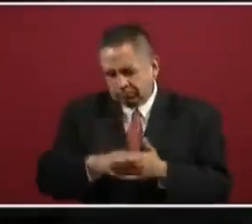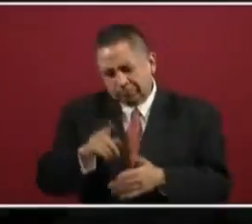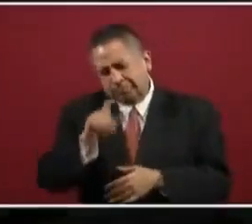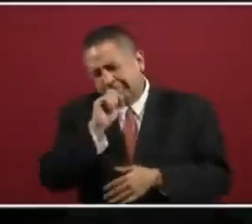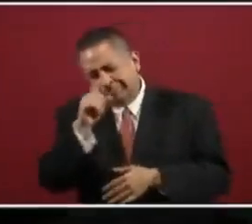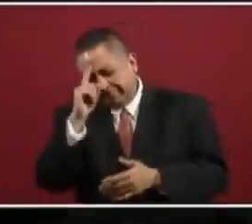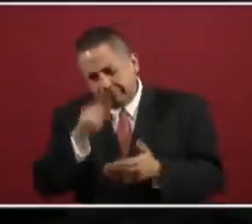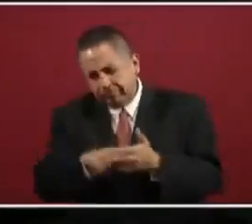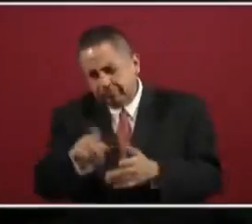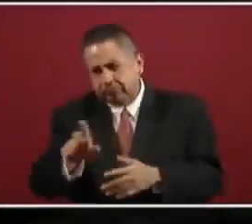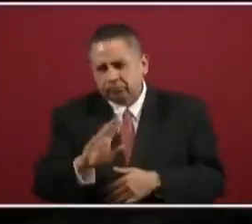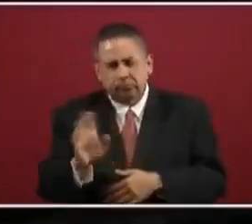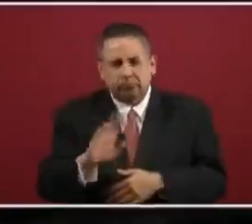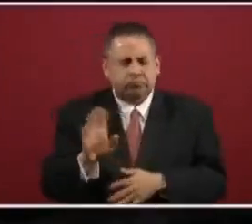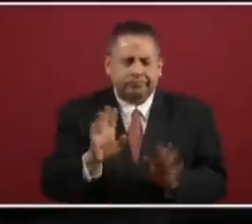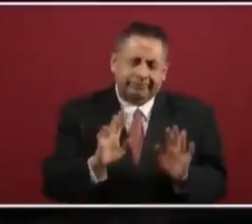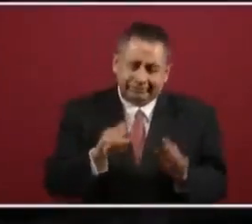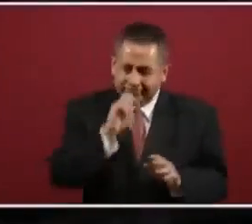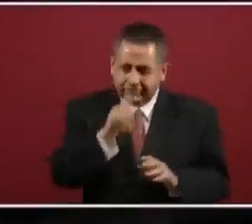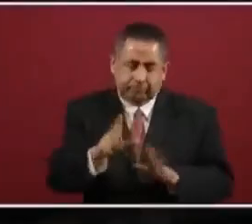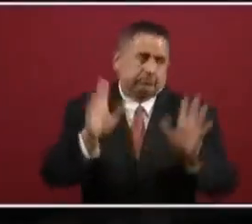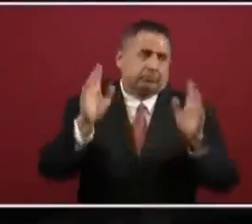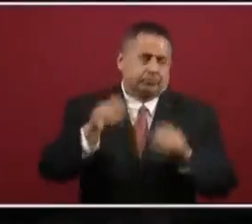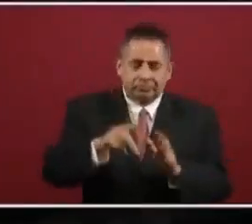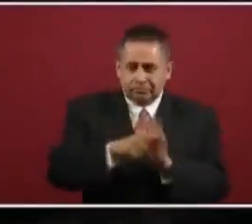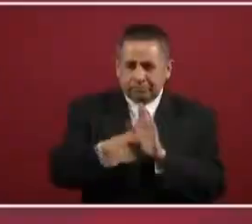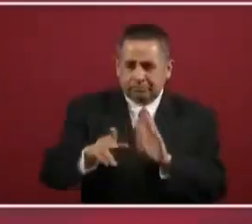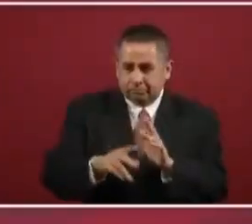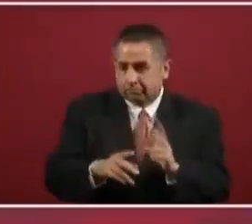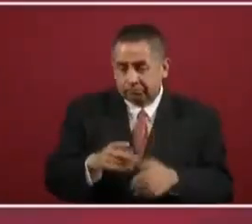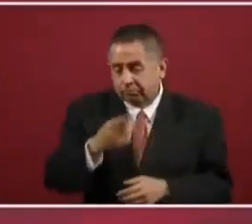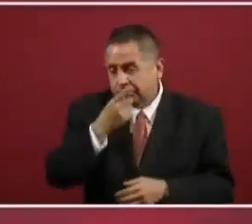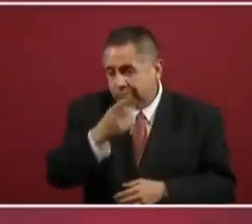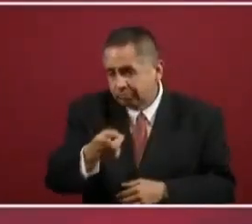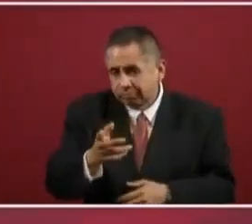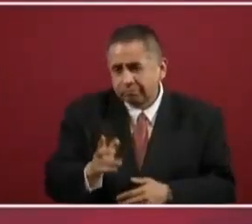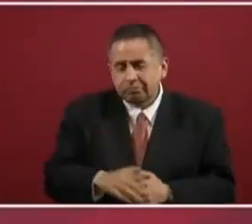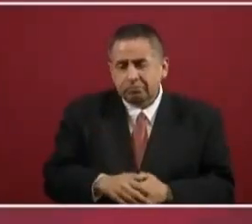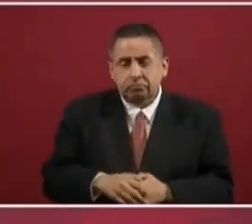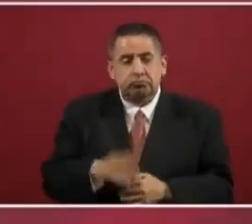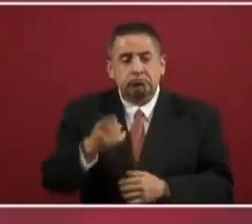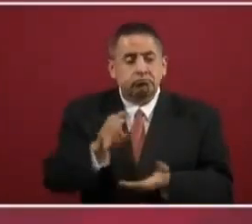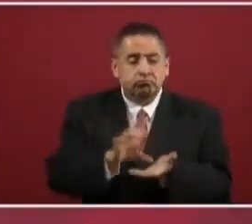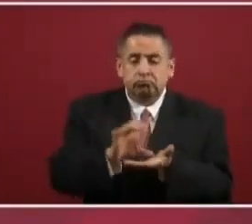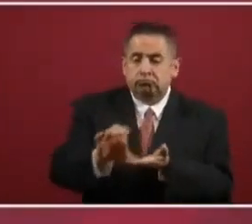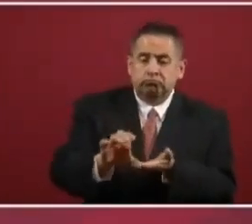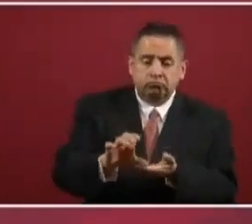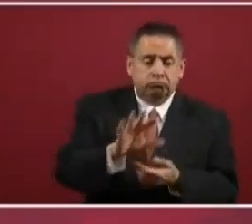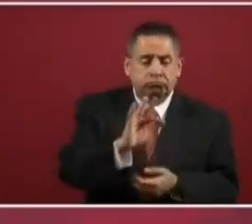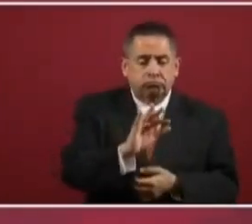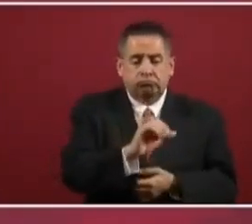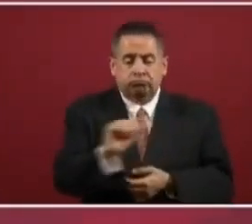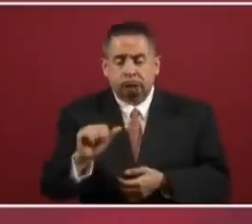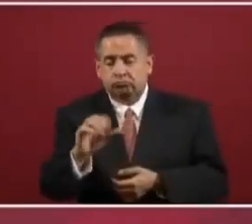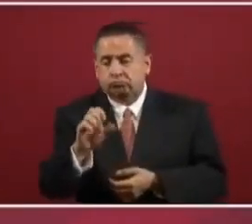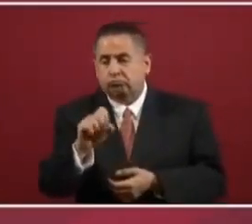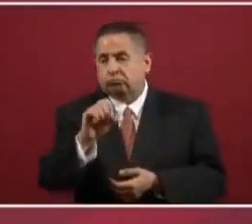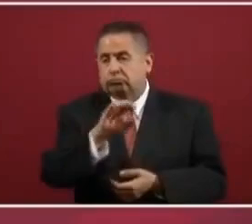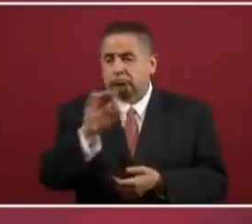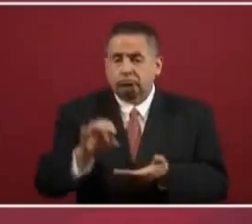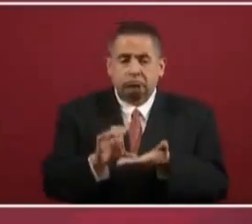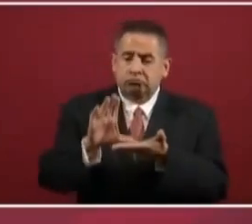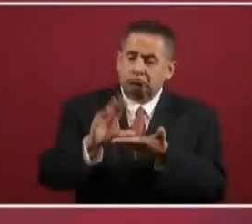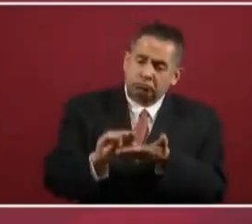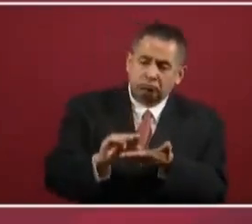tampoco eh luego dicen también tampoco menos que les están ofreciendo liquidaciones que van del 40 al 60